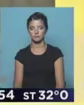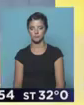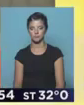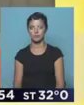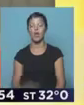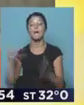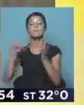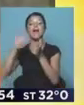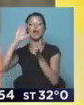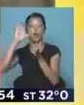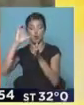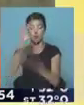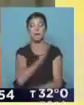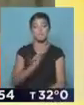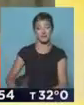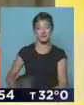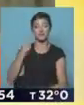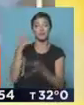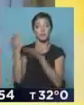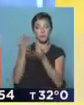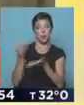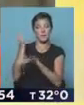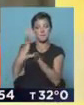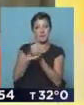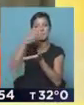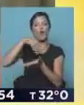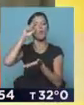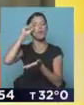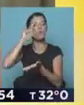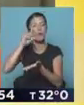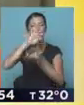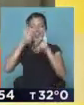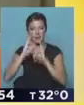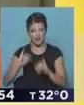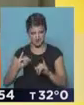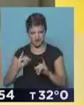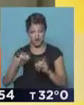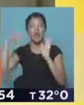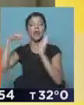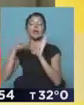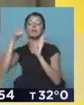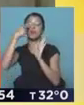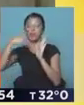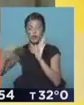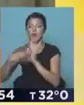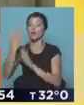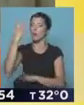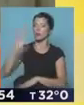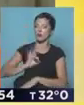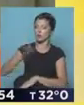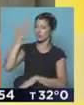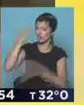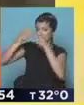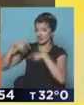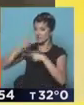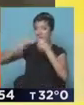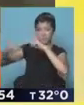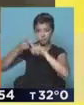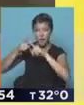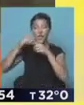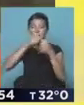Colombia, Santos recibió el Nobel de la Paz. En la capital noruega, donde hace 4 años se iniciaban las negociaciones con la guerrilla, el